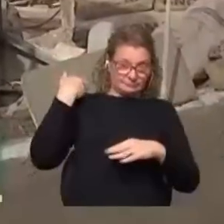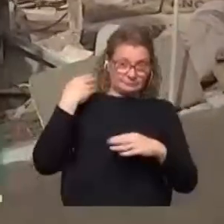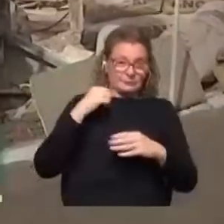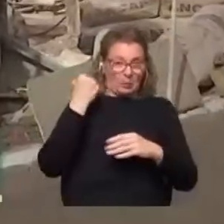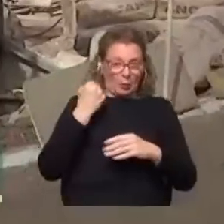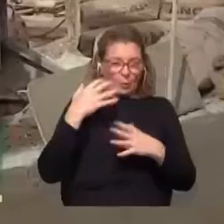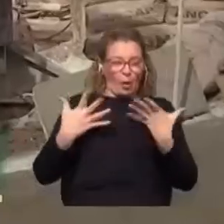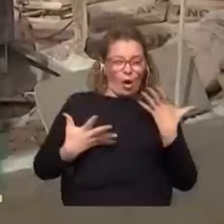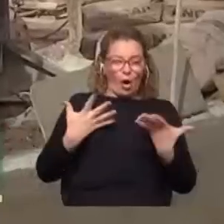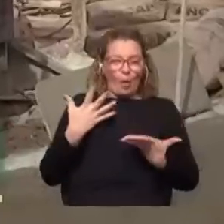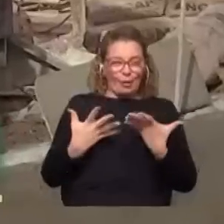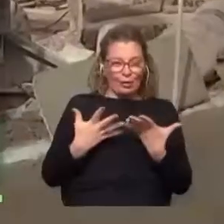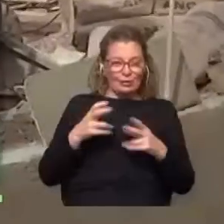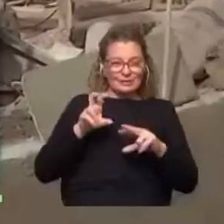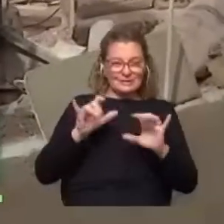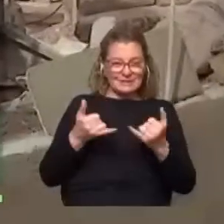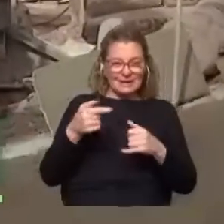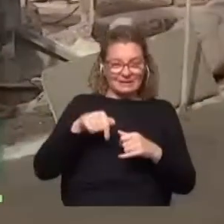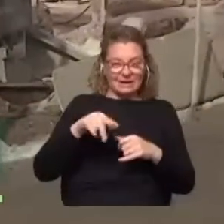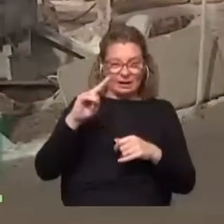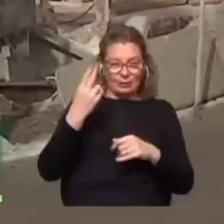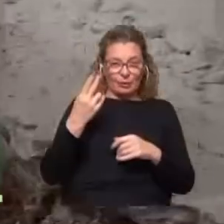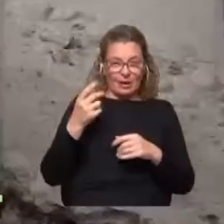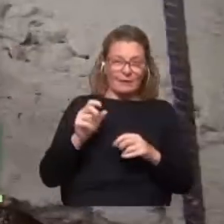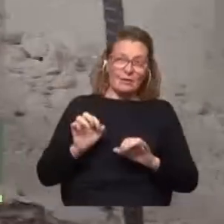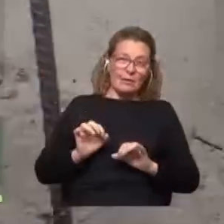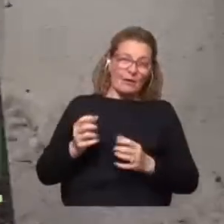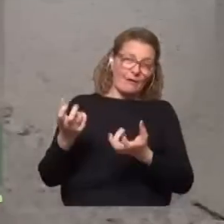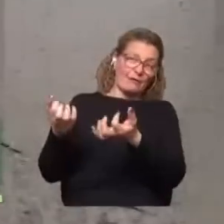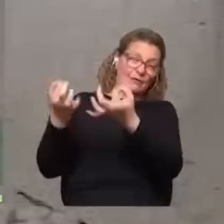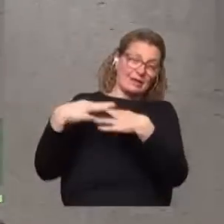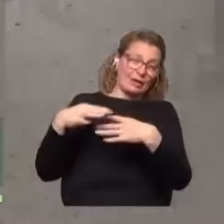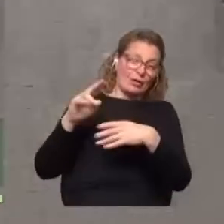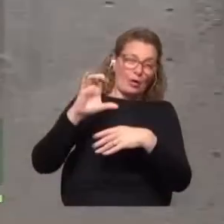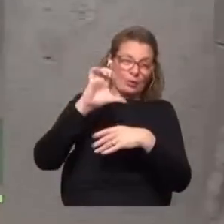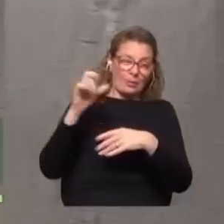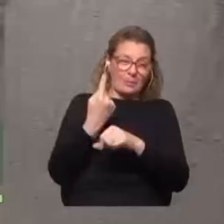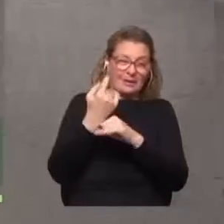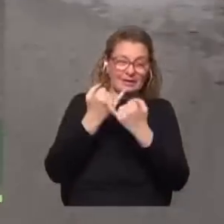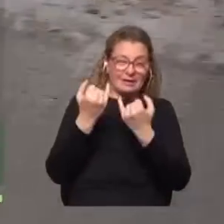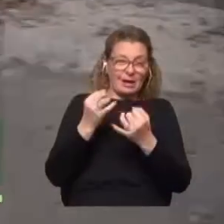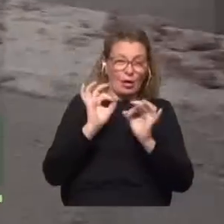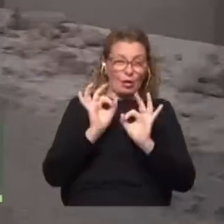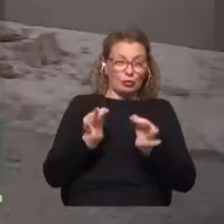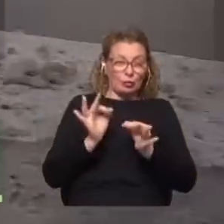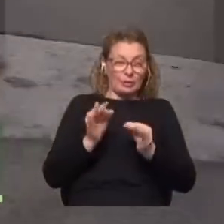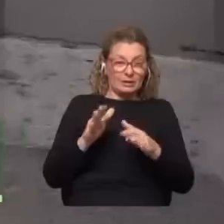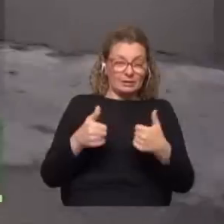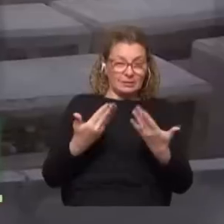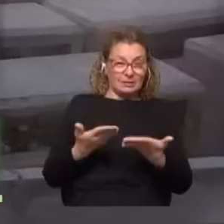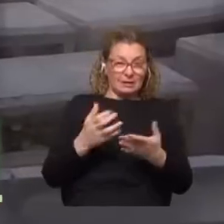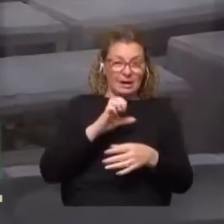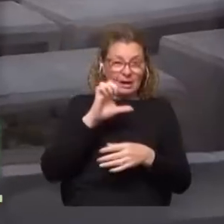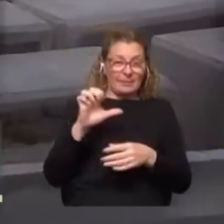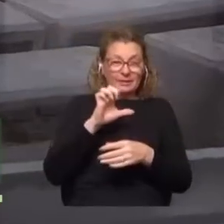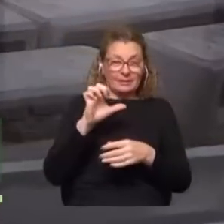confortable las butacas ya están en el país una importación de Europa el primer día de octubre se entrega el teatro por parte de